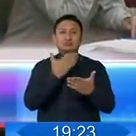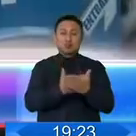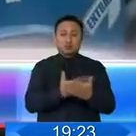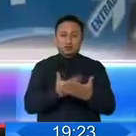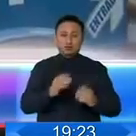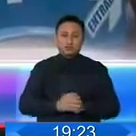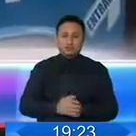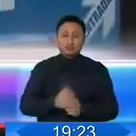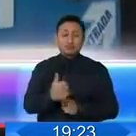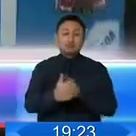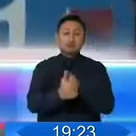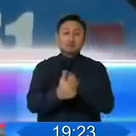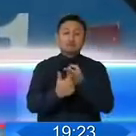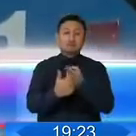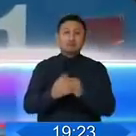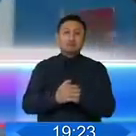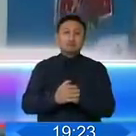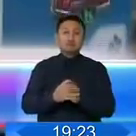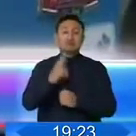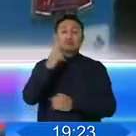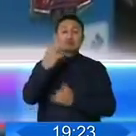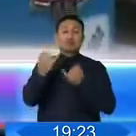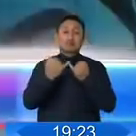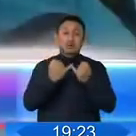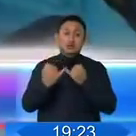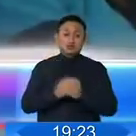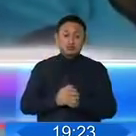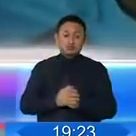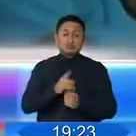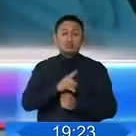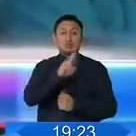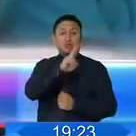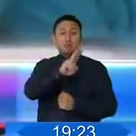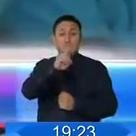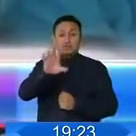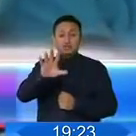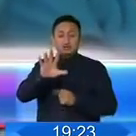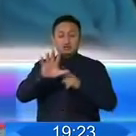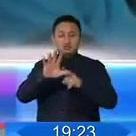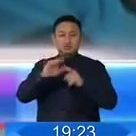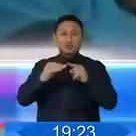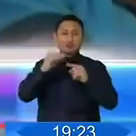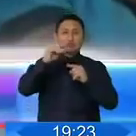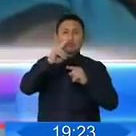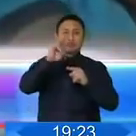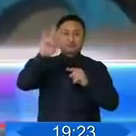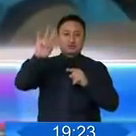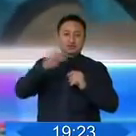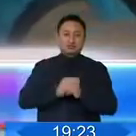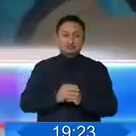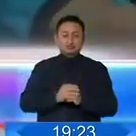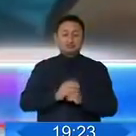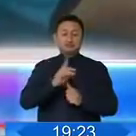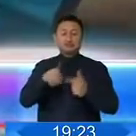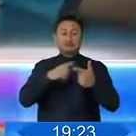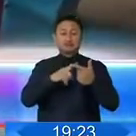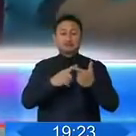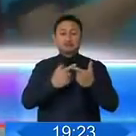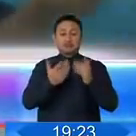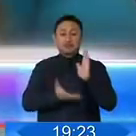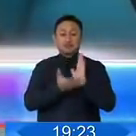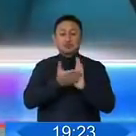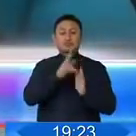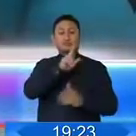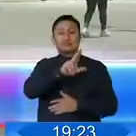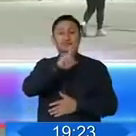comisión. La primera, un alza de 2 centavos, es decir, de 25 a 27 centavos. La segunda, un aumento a